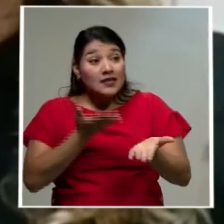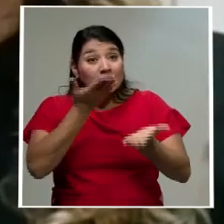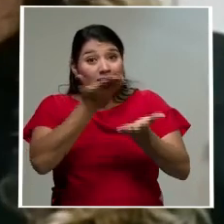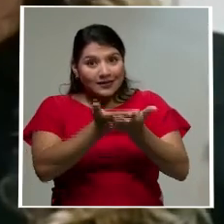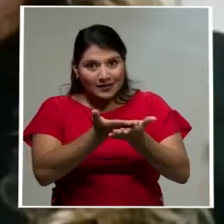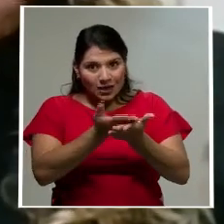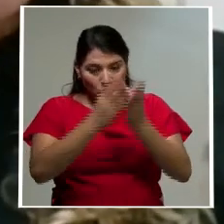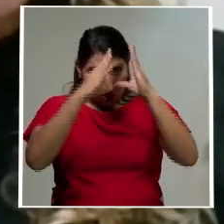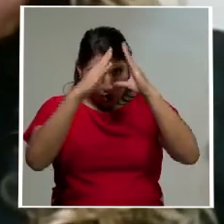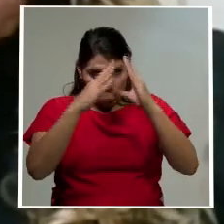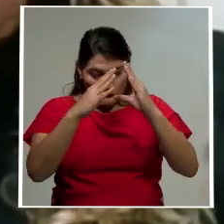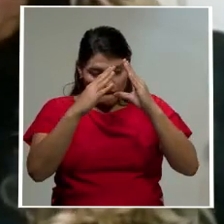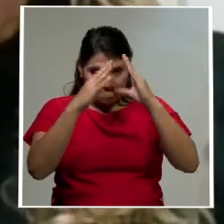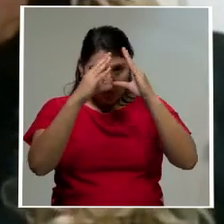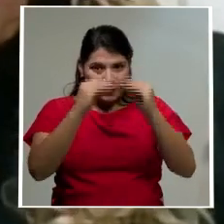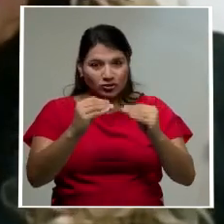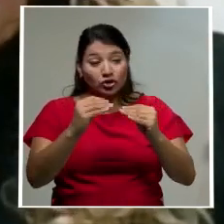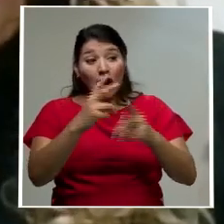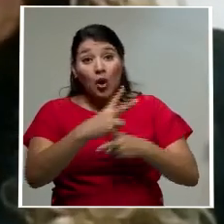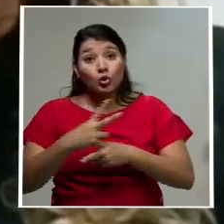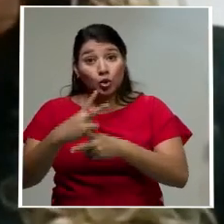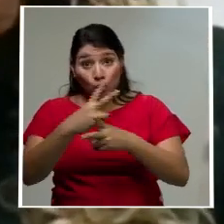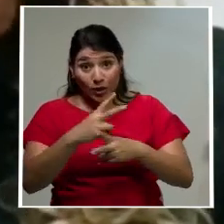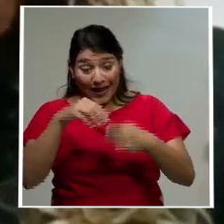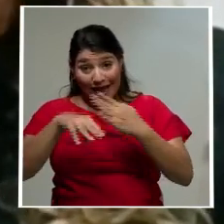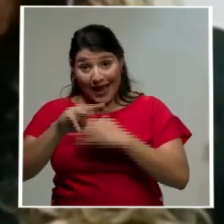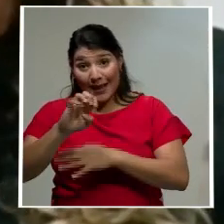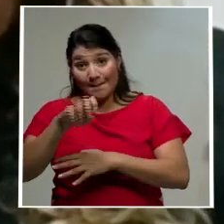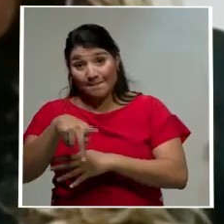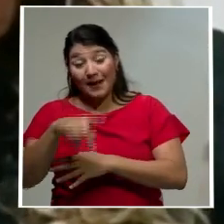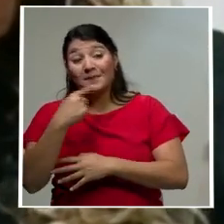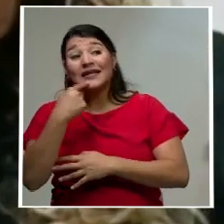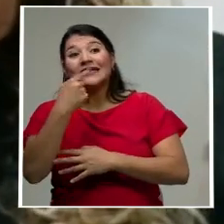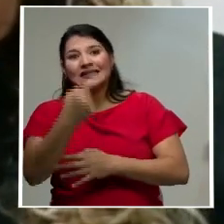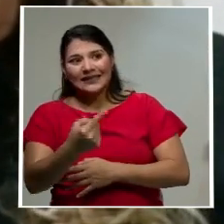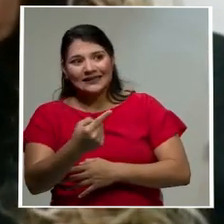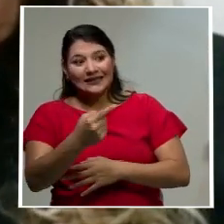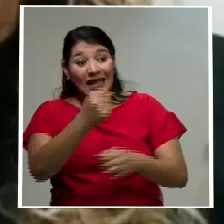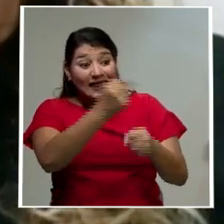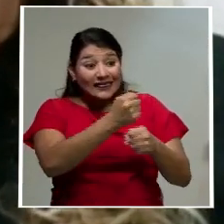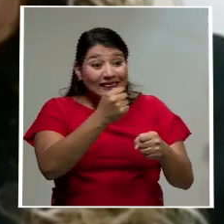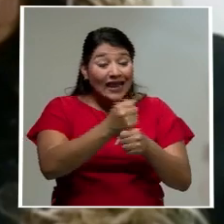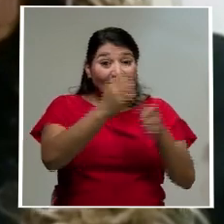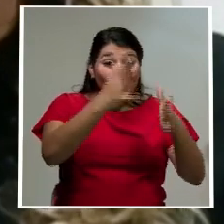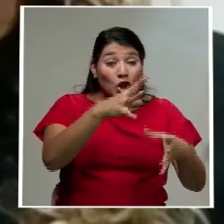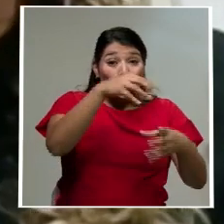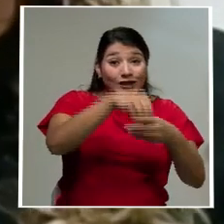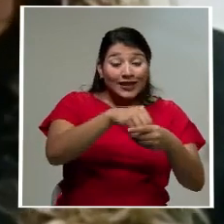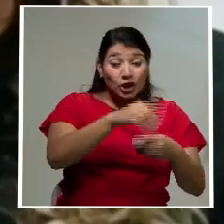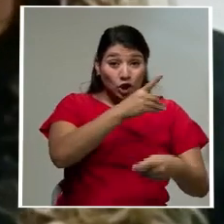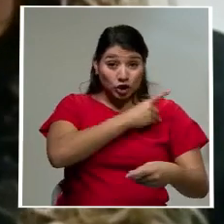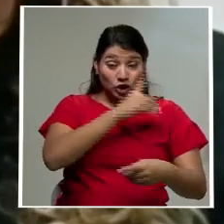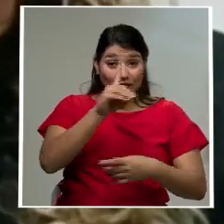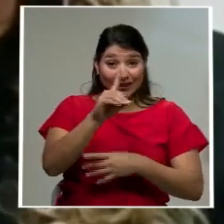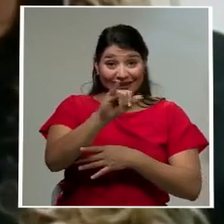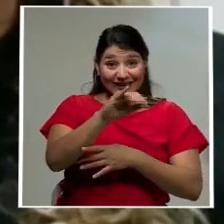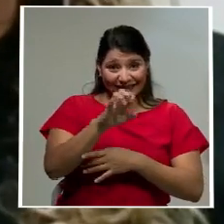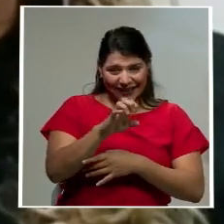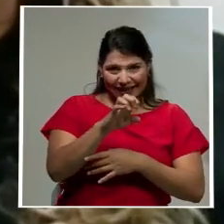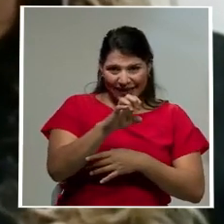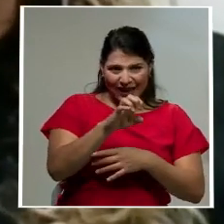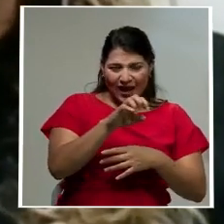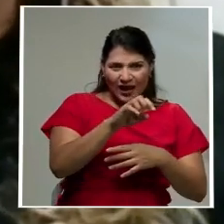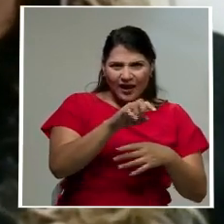había encontrado, además, que varios funcionarios de la DIE aparecían también en planillas de